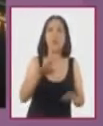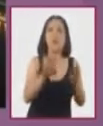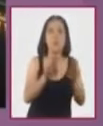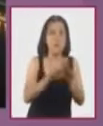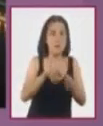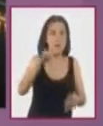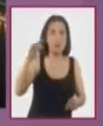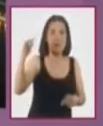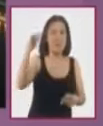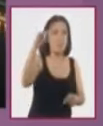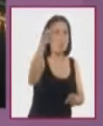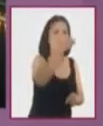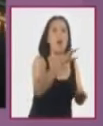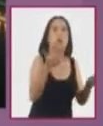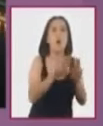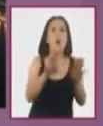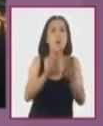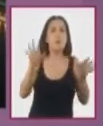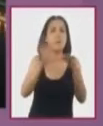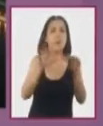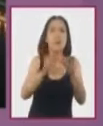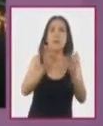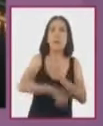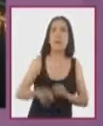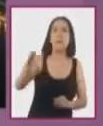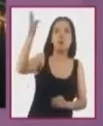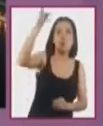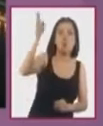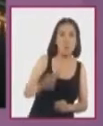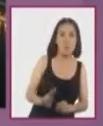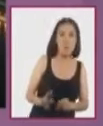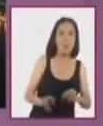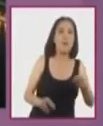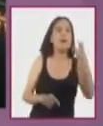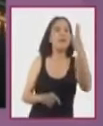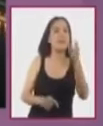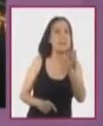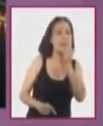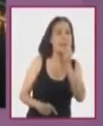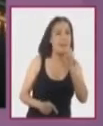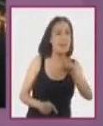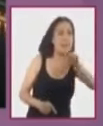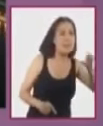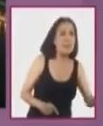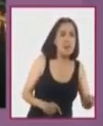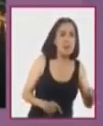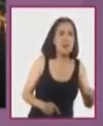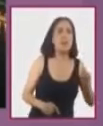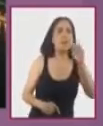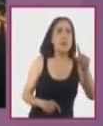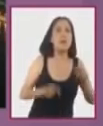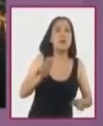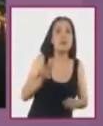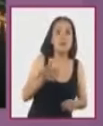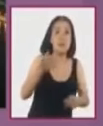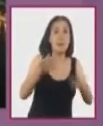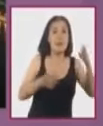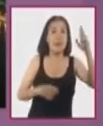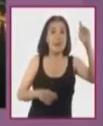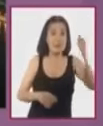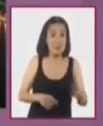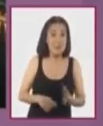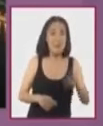temperatura ambiente. Es decir, que si un rayo, por ejemplo, lo escuchas a 3 segundos después de haberlo visto, entonces el sonido